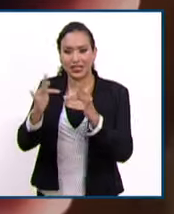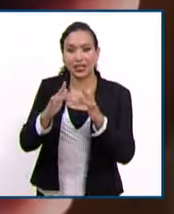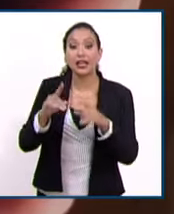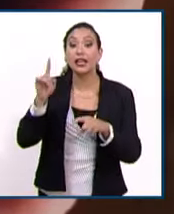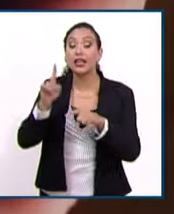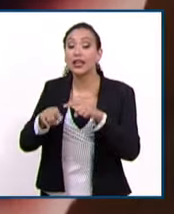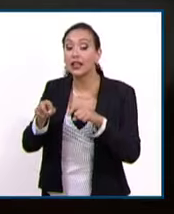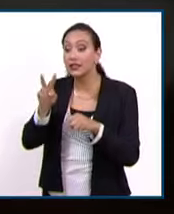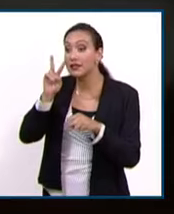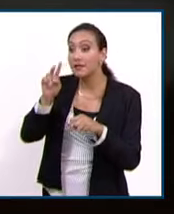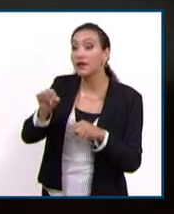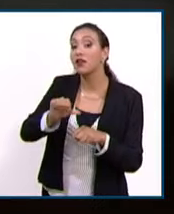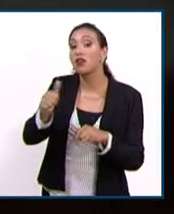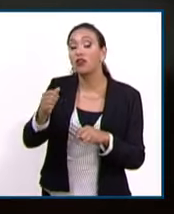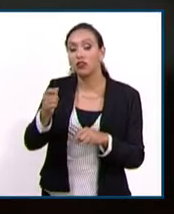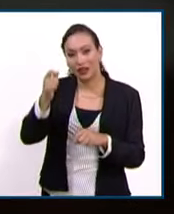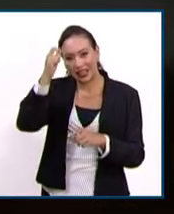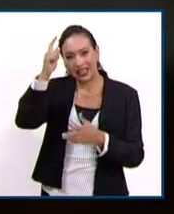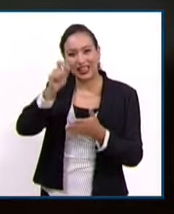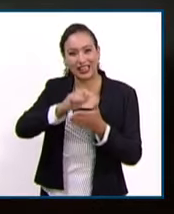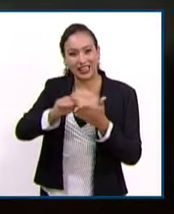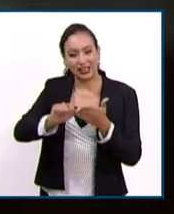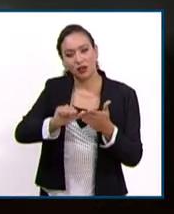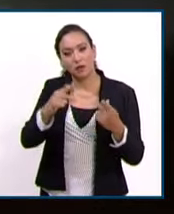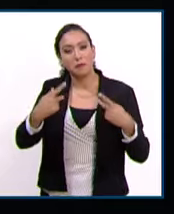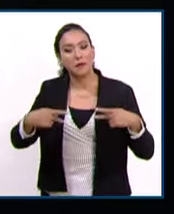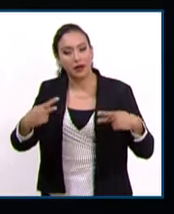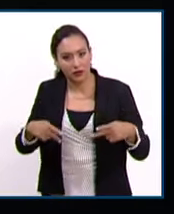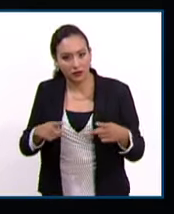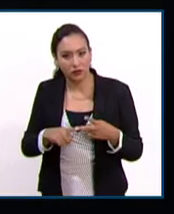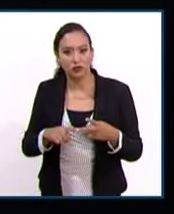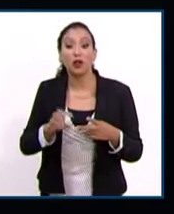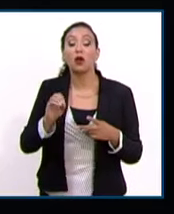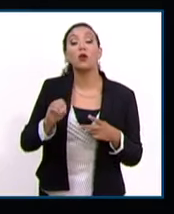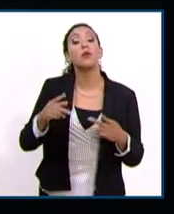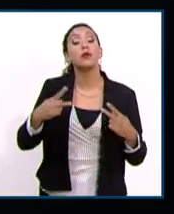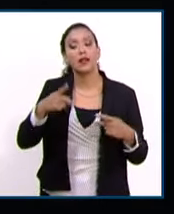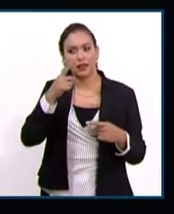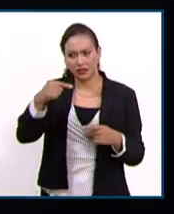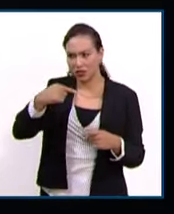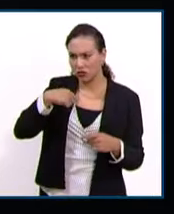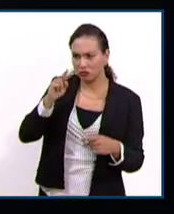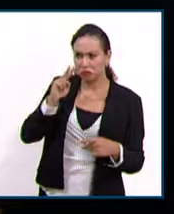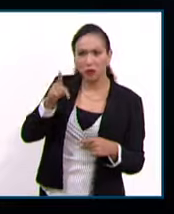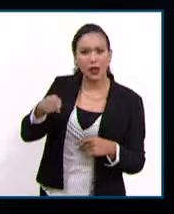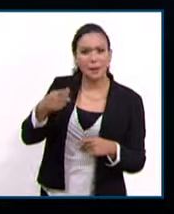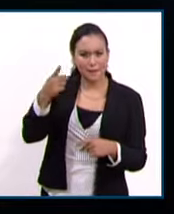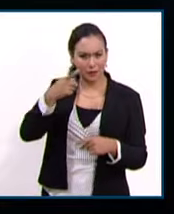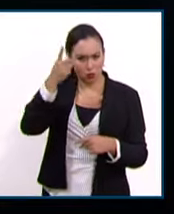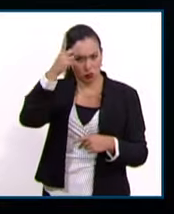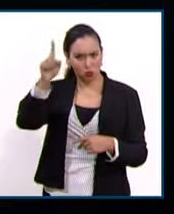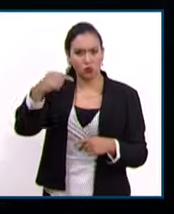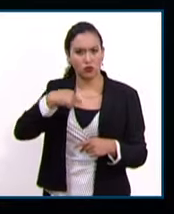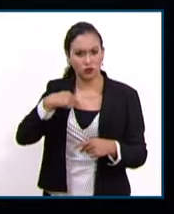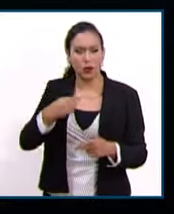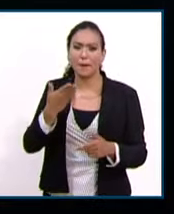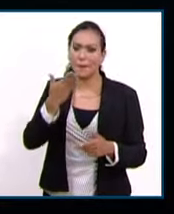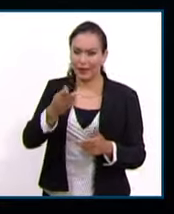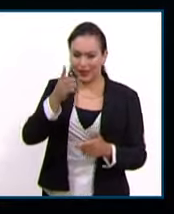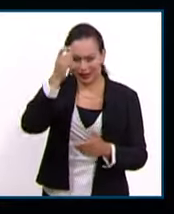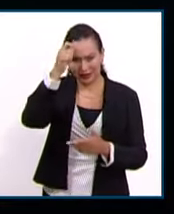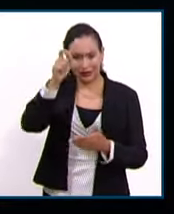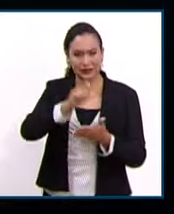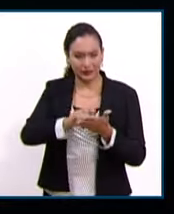si presuntamente violan derechos de autor cuando hay un aviso previo de una persona que alega ser titular de la creación de esos contenidos. Cabe destacar